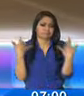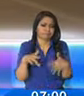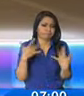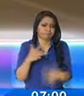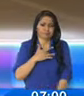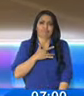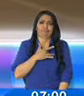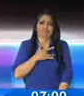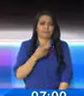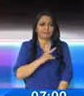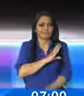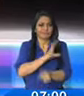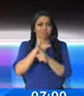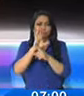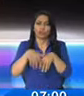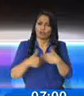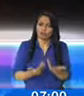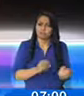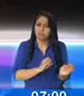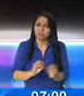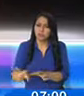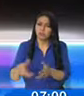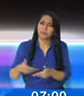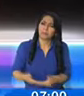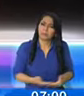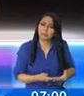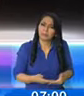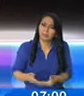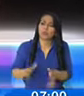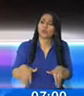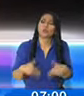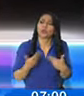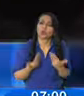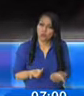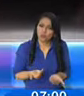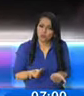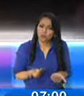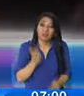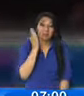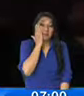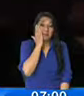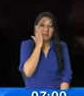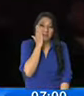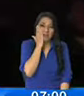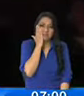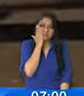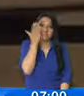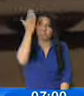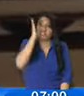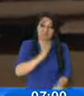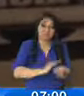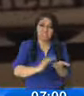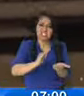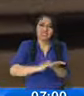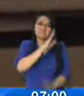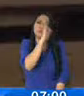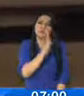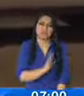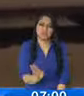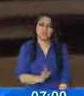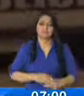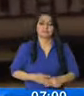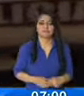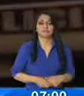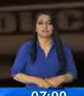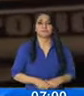actos de un bebé esa madre no tiene perdón de Dios informó desde la c de